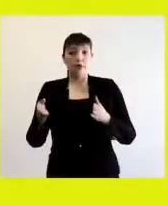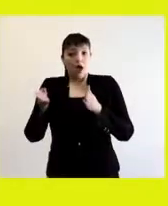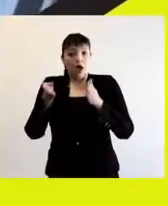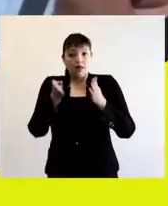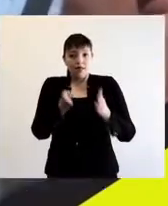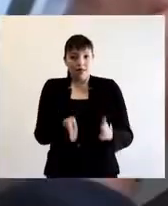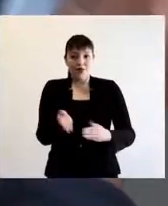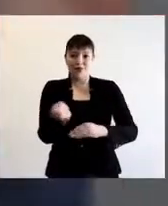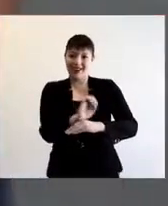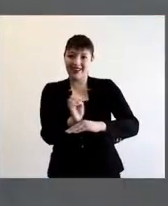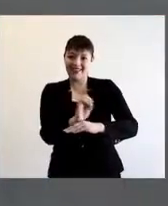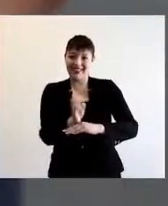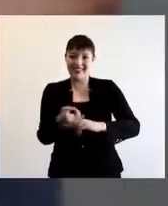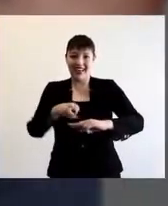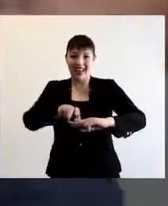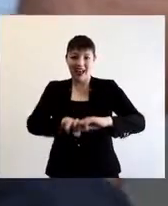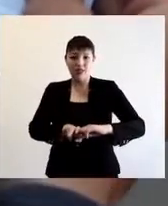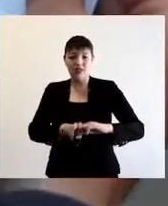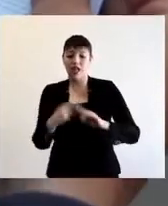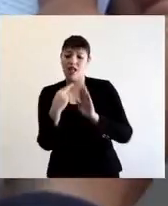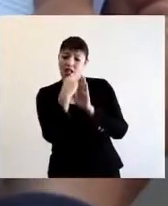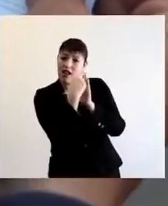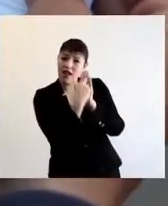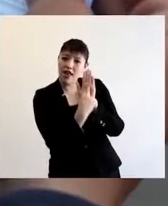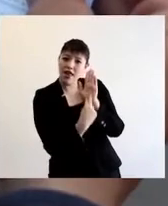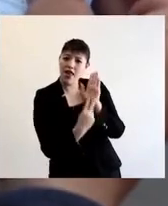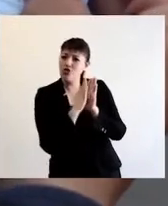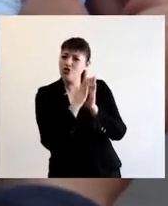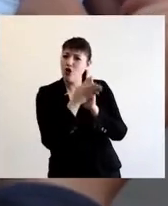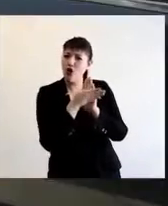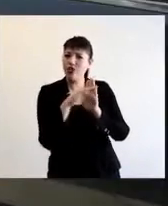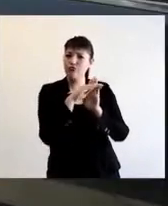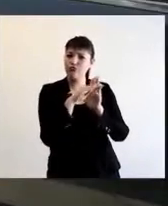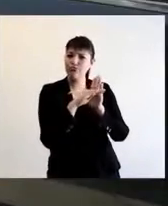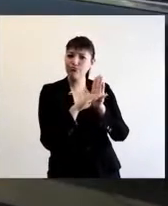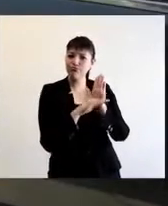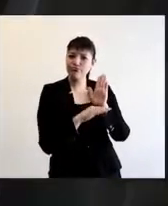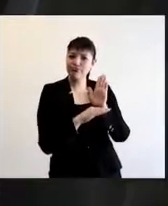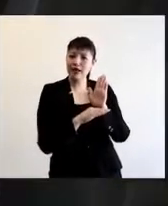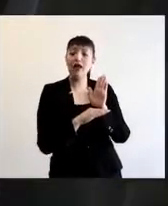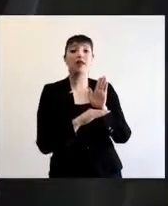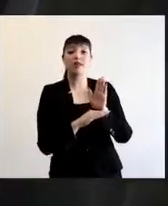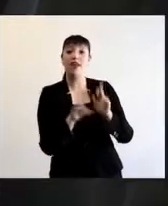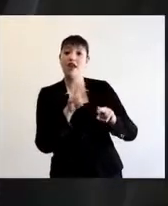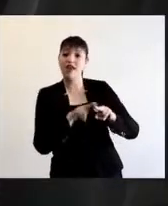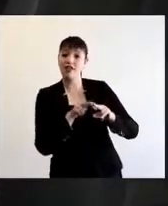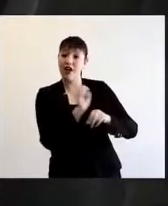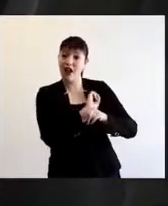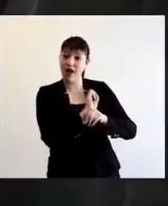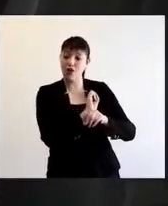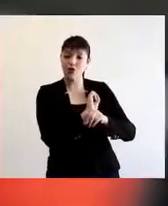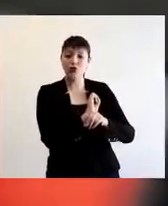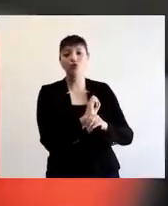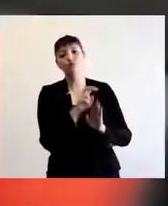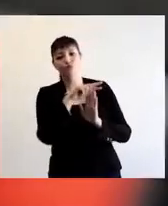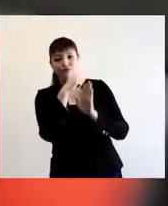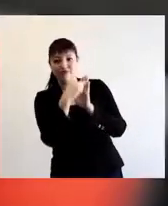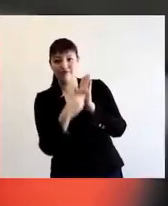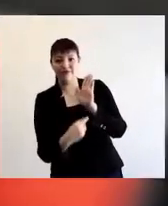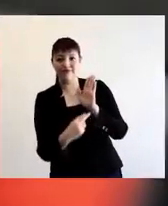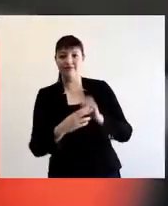Para instalar una silla, primero debes leer y seguir atentamente las instrucciones del manual del fabricante y de tu auto.